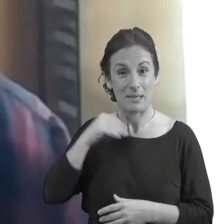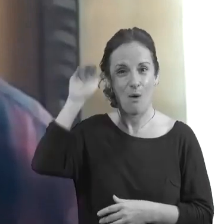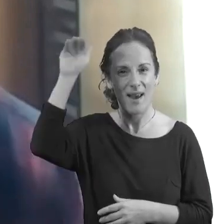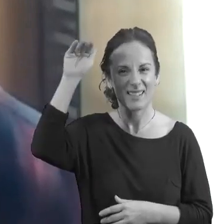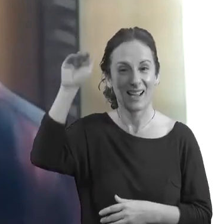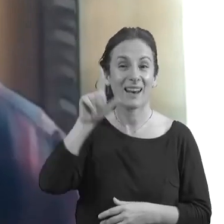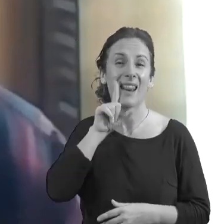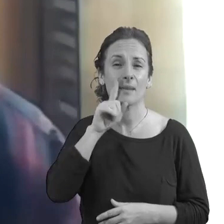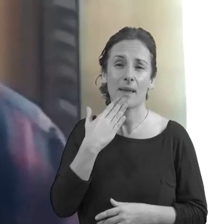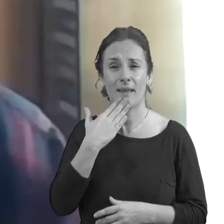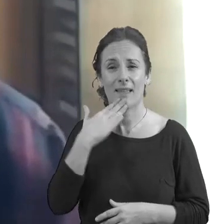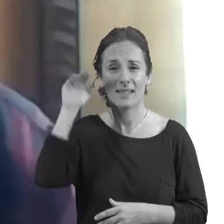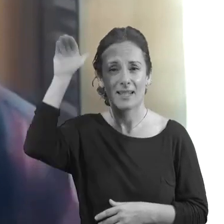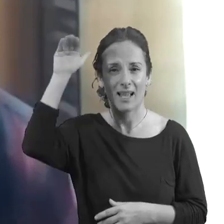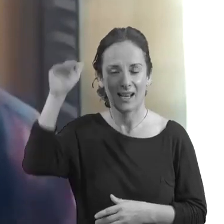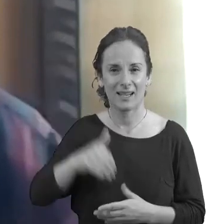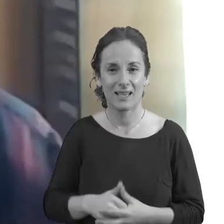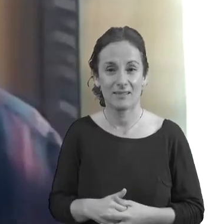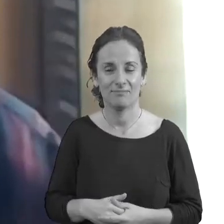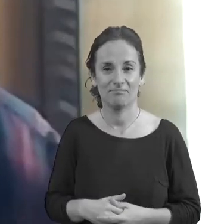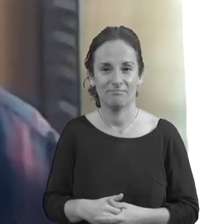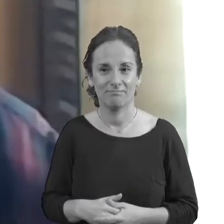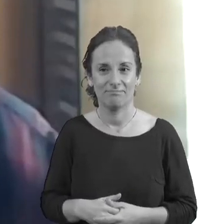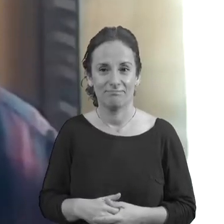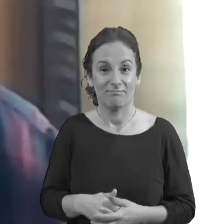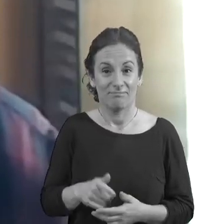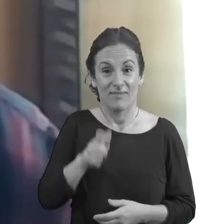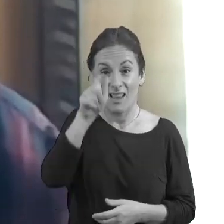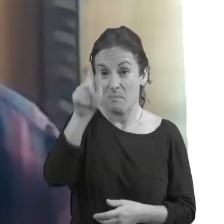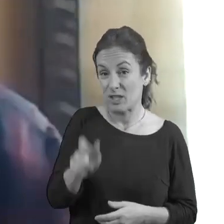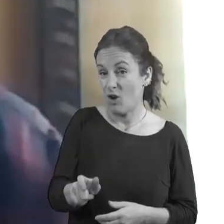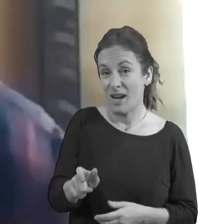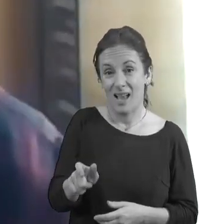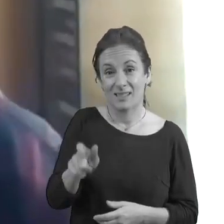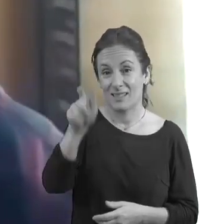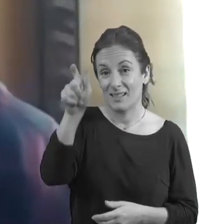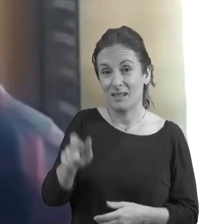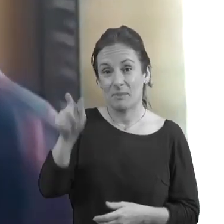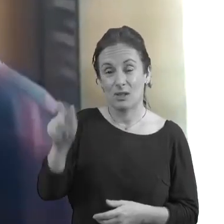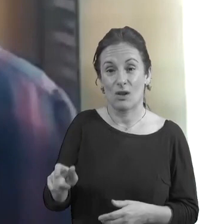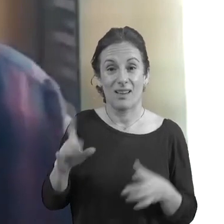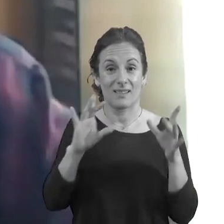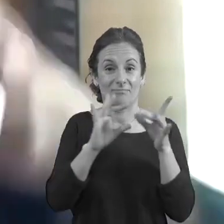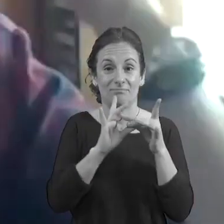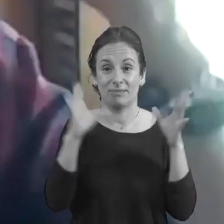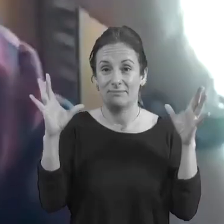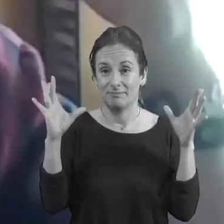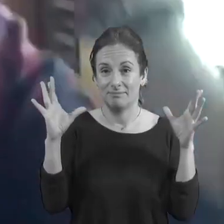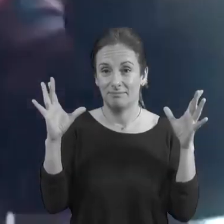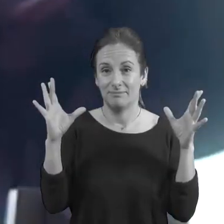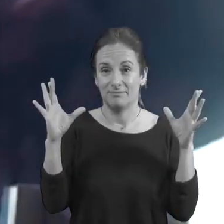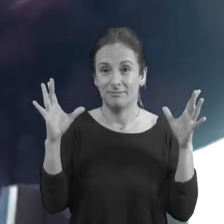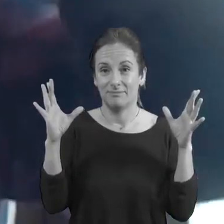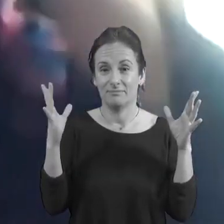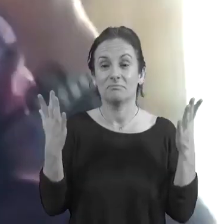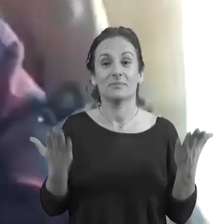De las lesbianas, ¿no? Como sujetos realmente, sí, que estamos, como diría Wittig, fuera de esa mente